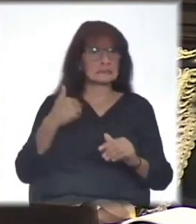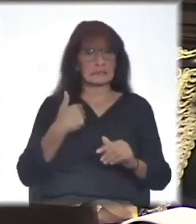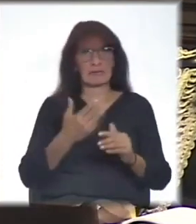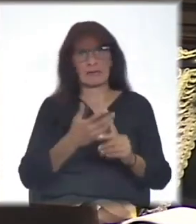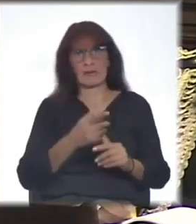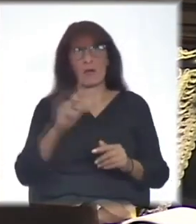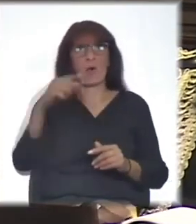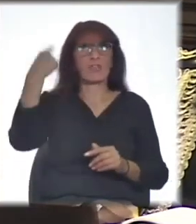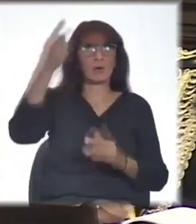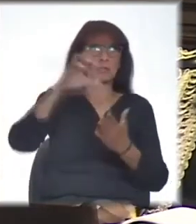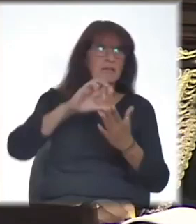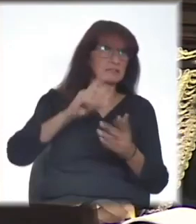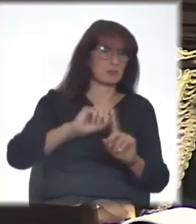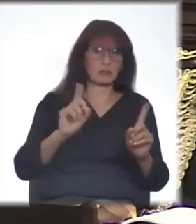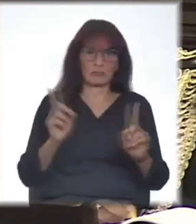o extranjero.